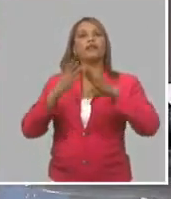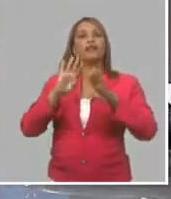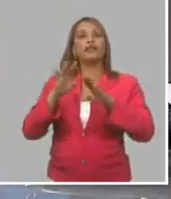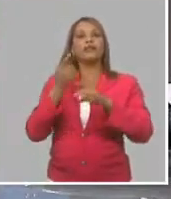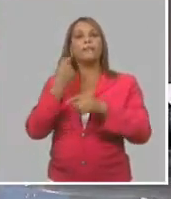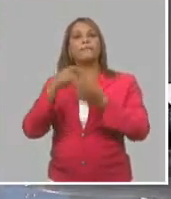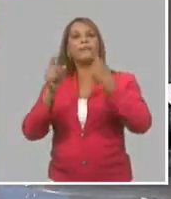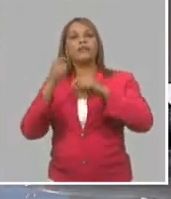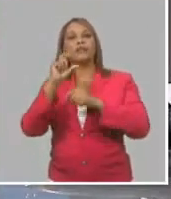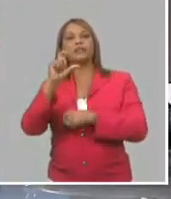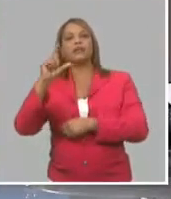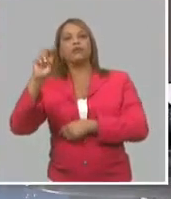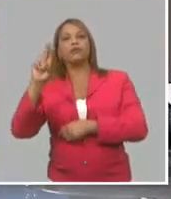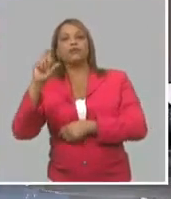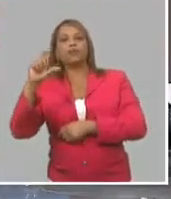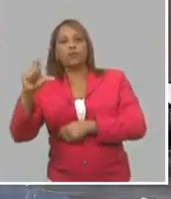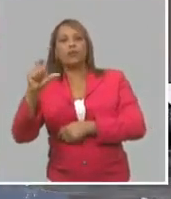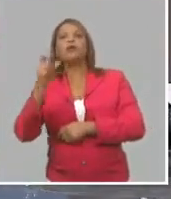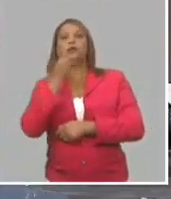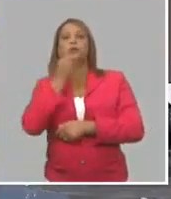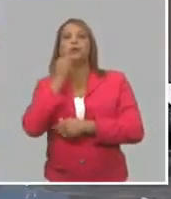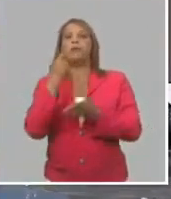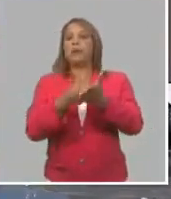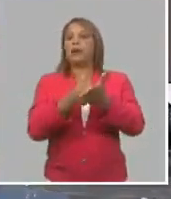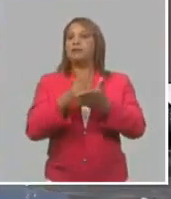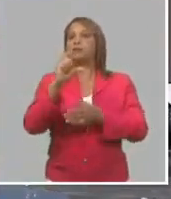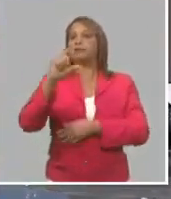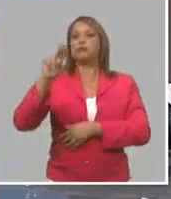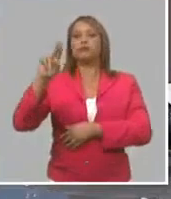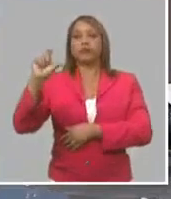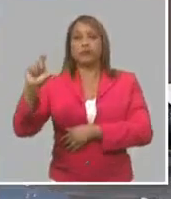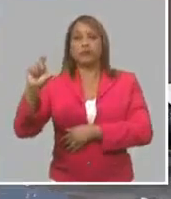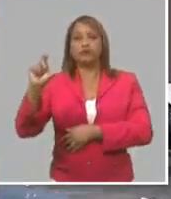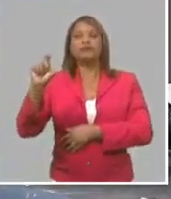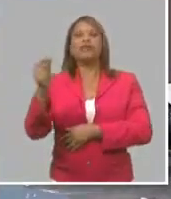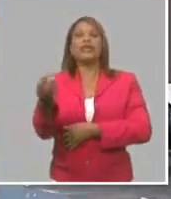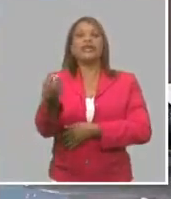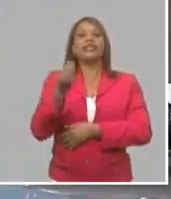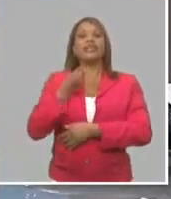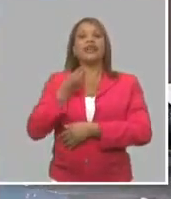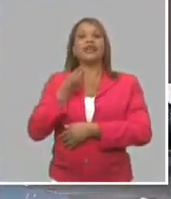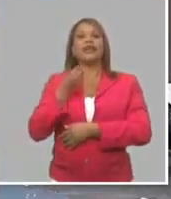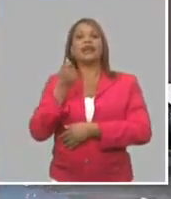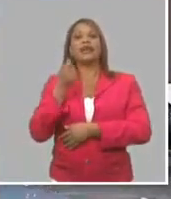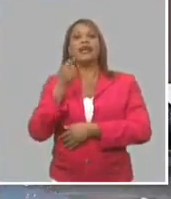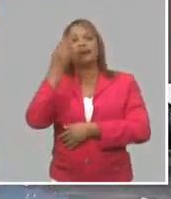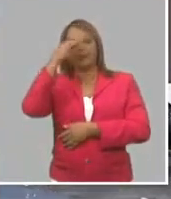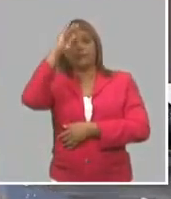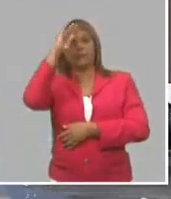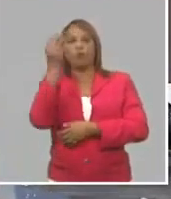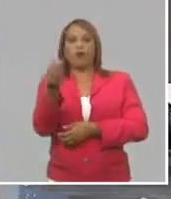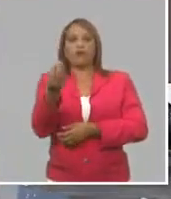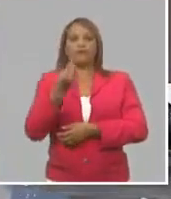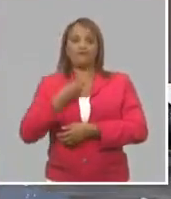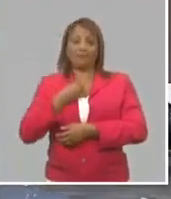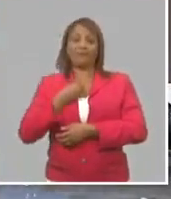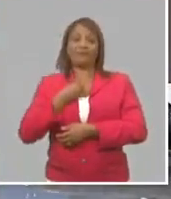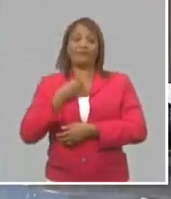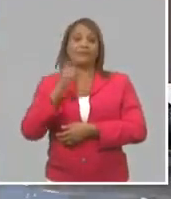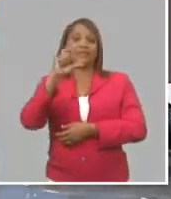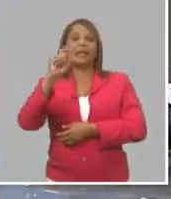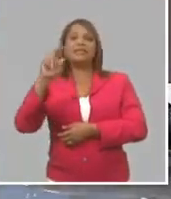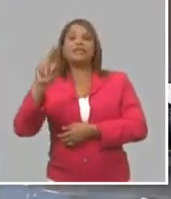lo único que va a ocurrir es que él puede pagarse usted y le van a dar el vuelto en pesos y ya es ese